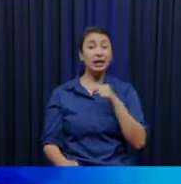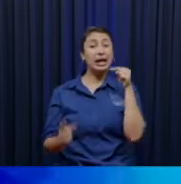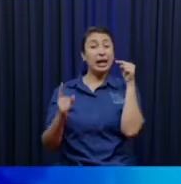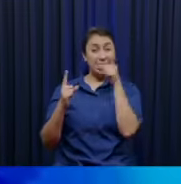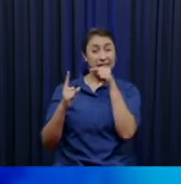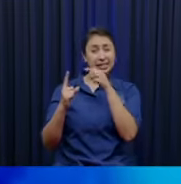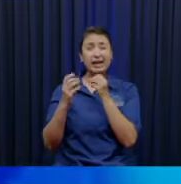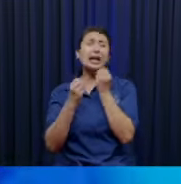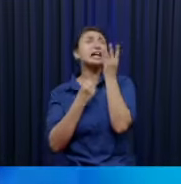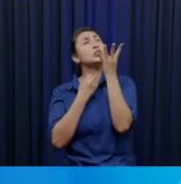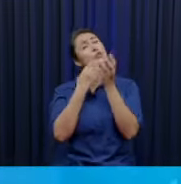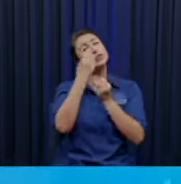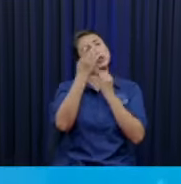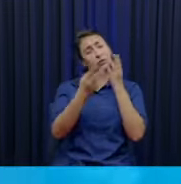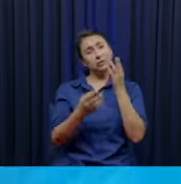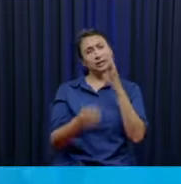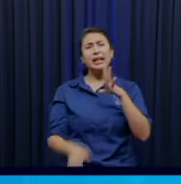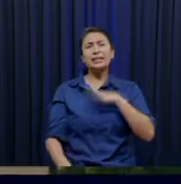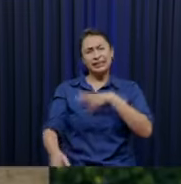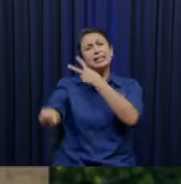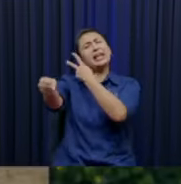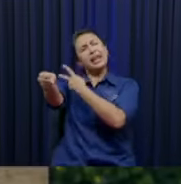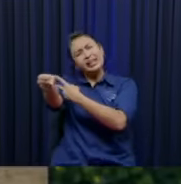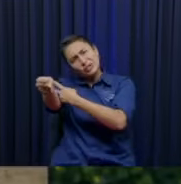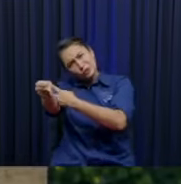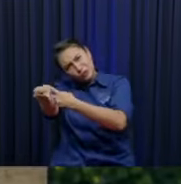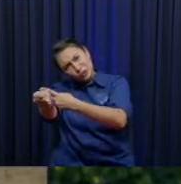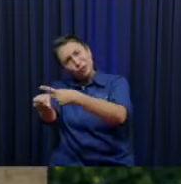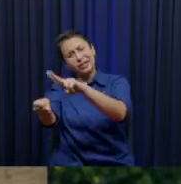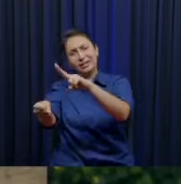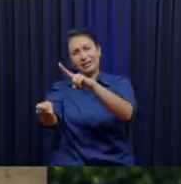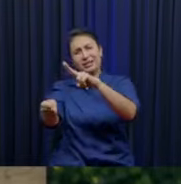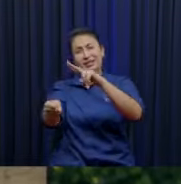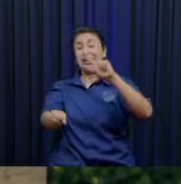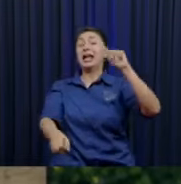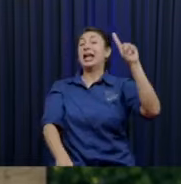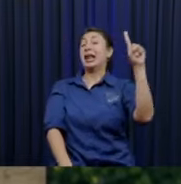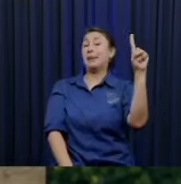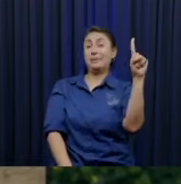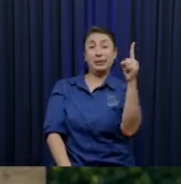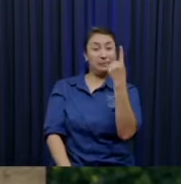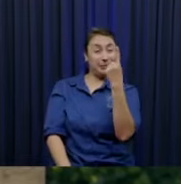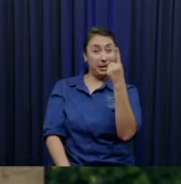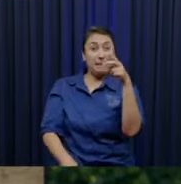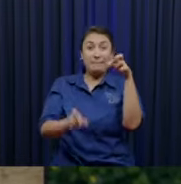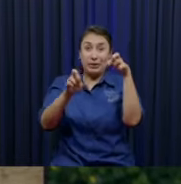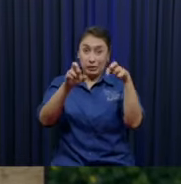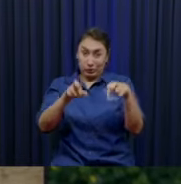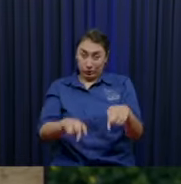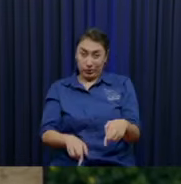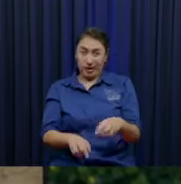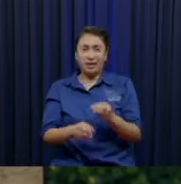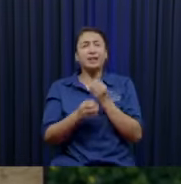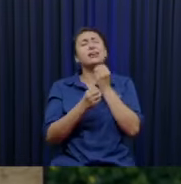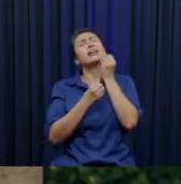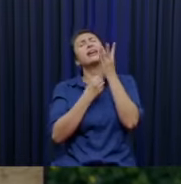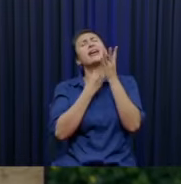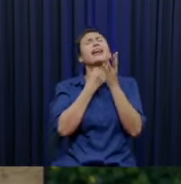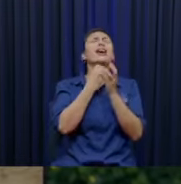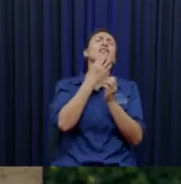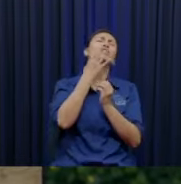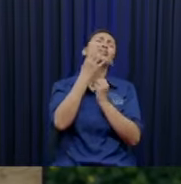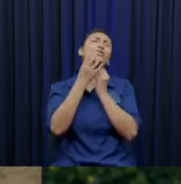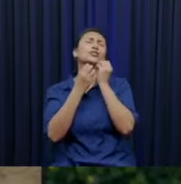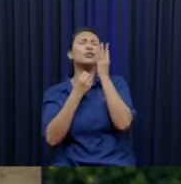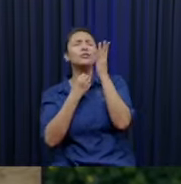¿verdad? Pero claro, el primero que la cantó, el que se la dio al Señor, ese se tuvo que haber sumergido en una